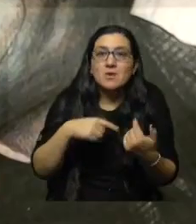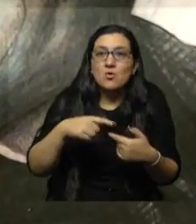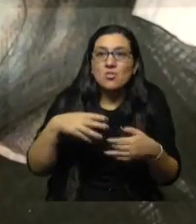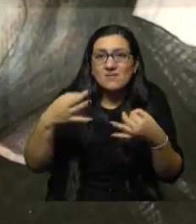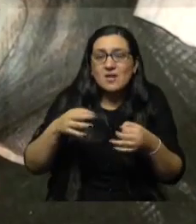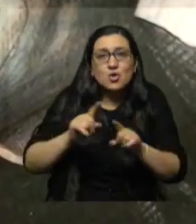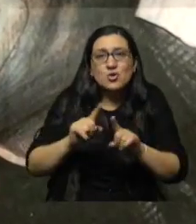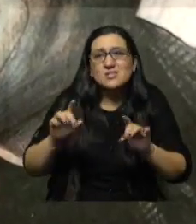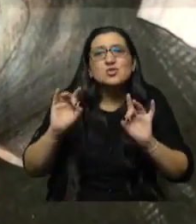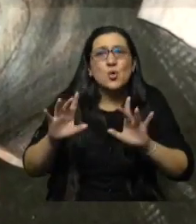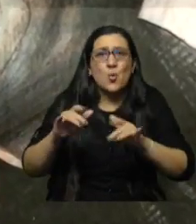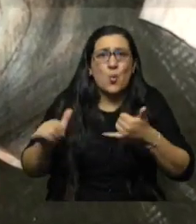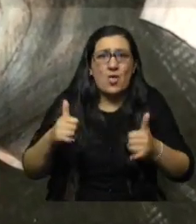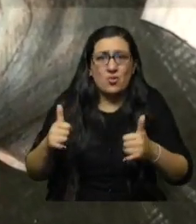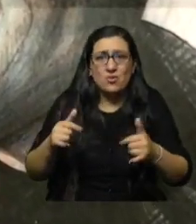jugadores y jugadoras